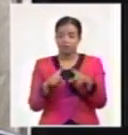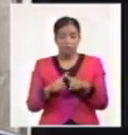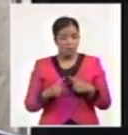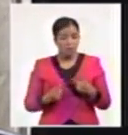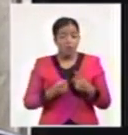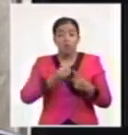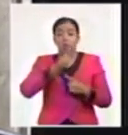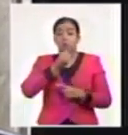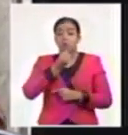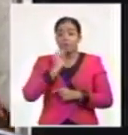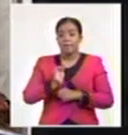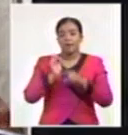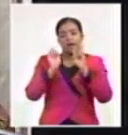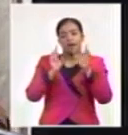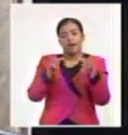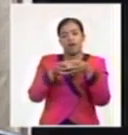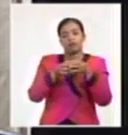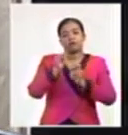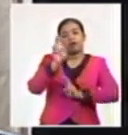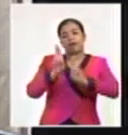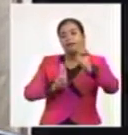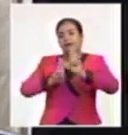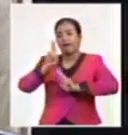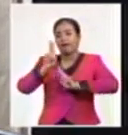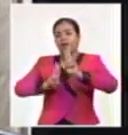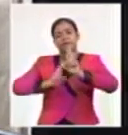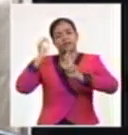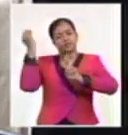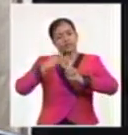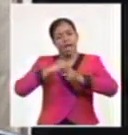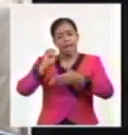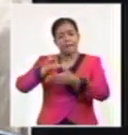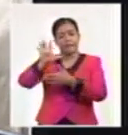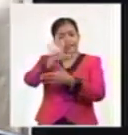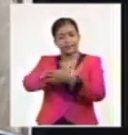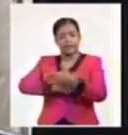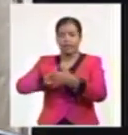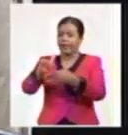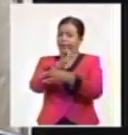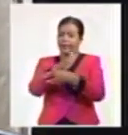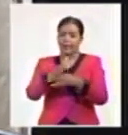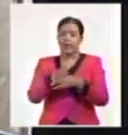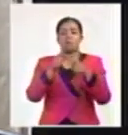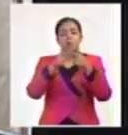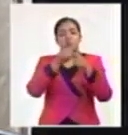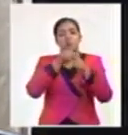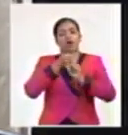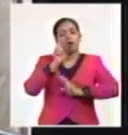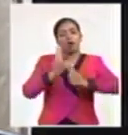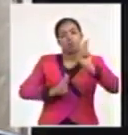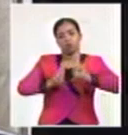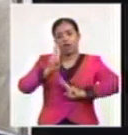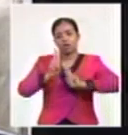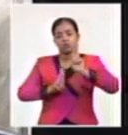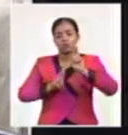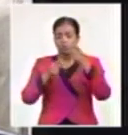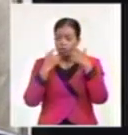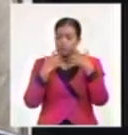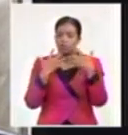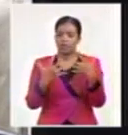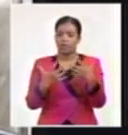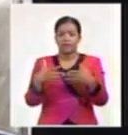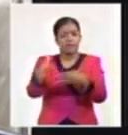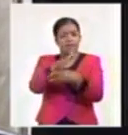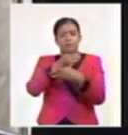acuerdos, a consensos comunes, a pesar de las diferencias, ¿verdad? Y creo que es importante también tener eso en cuenta. Hay